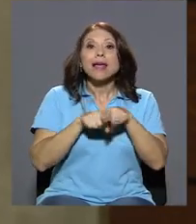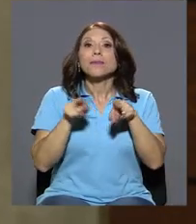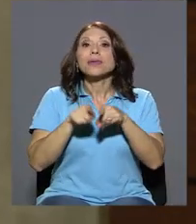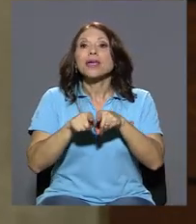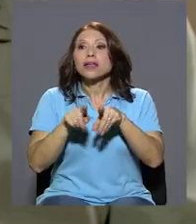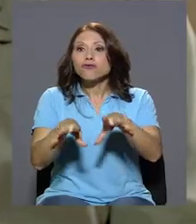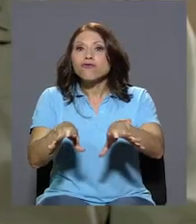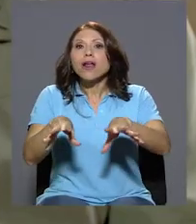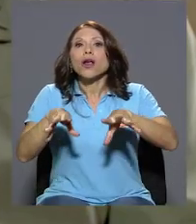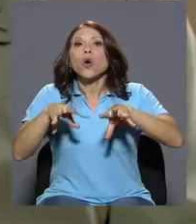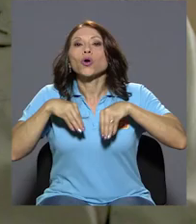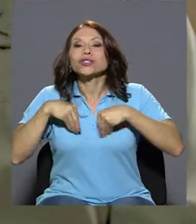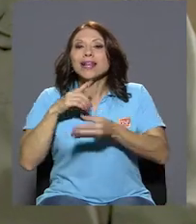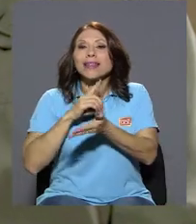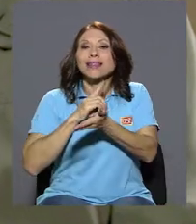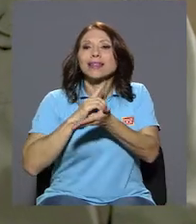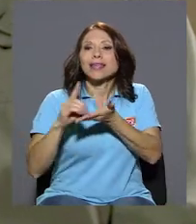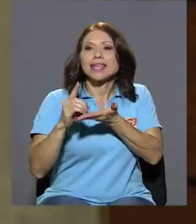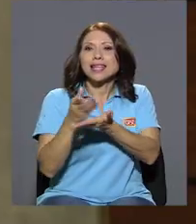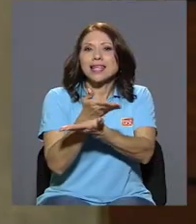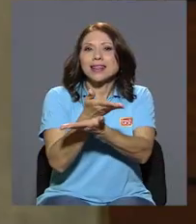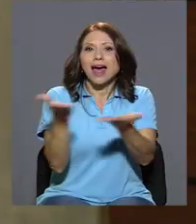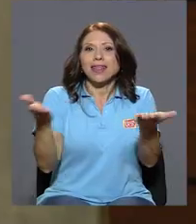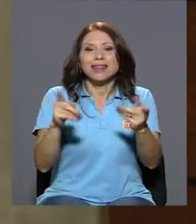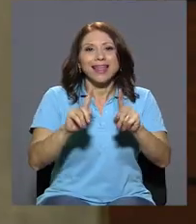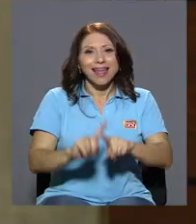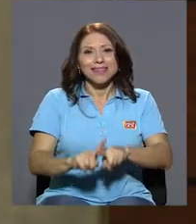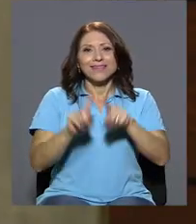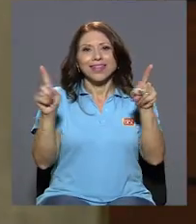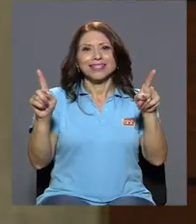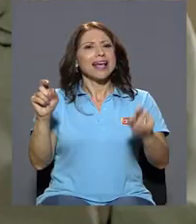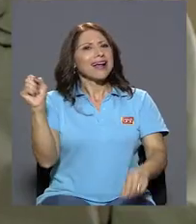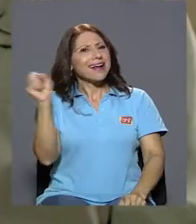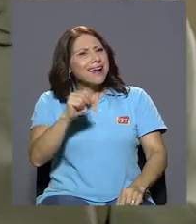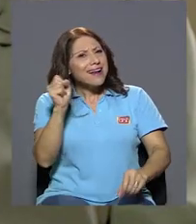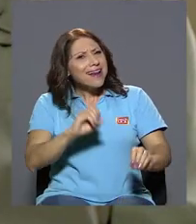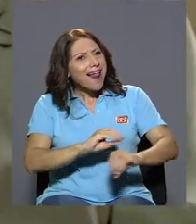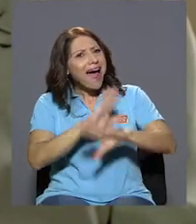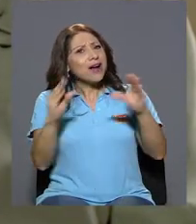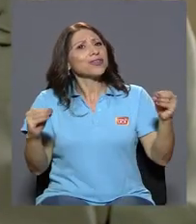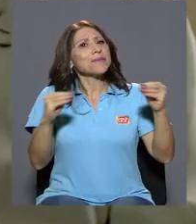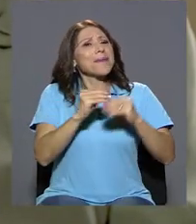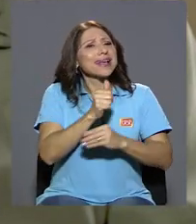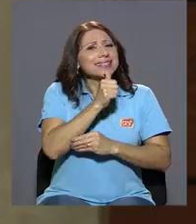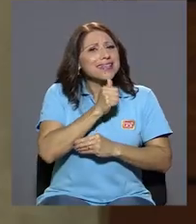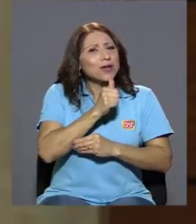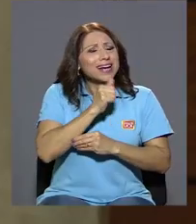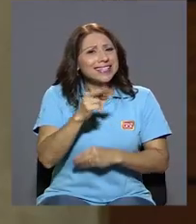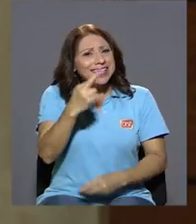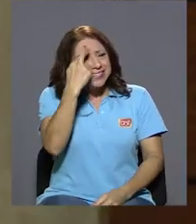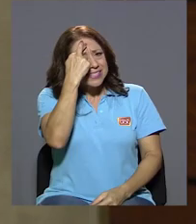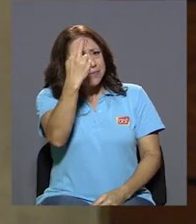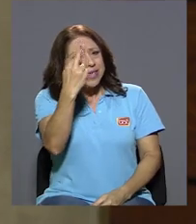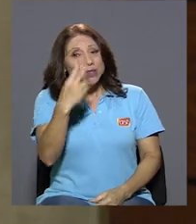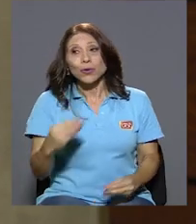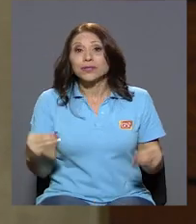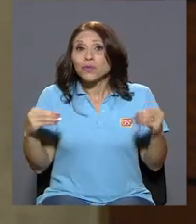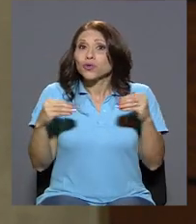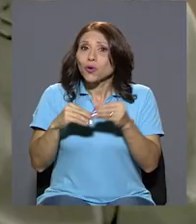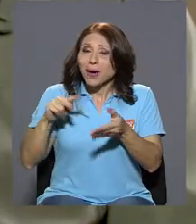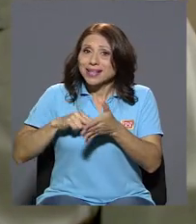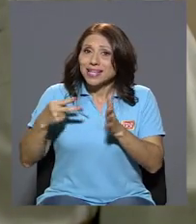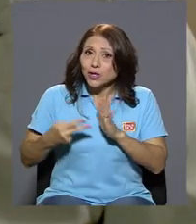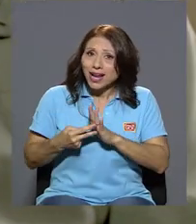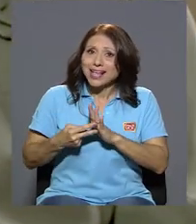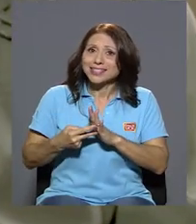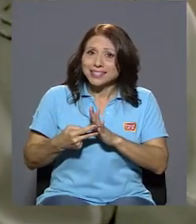reconocer la dignidad pero la dignidad de la diferencia es más que tolerancia el respeto es mucho más que todo de lado